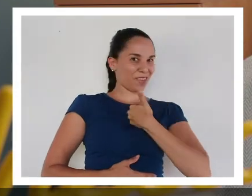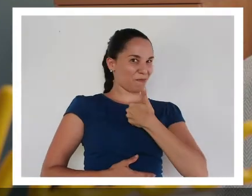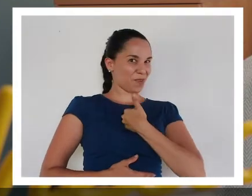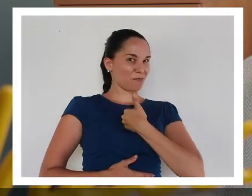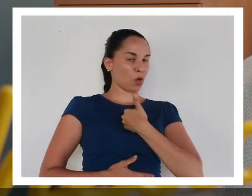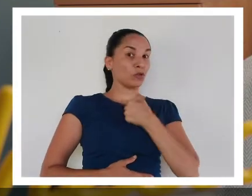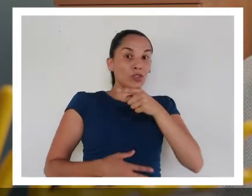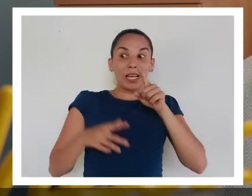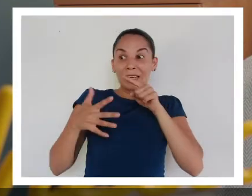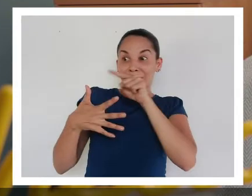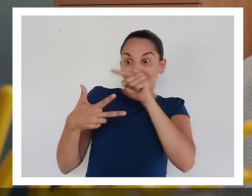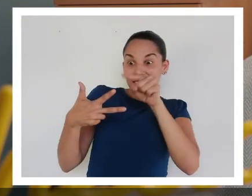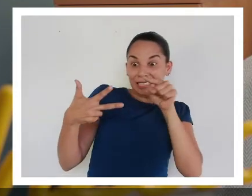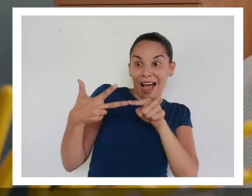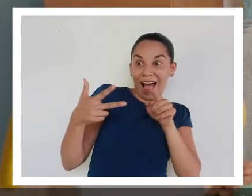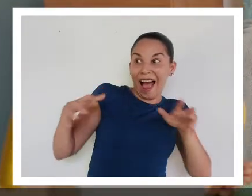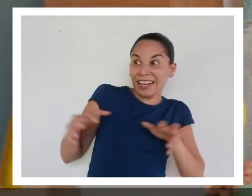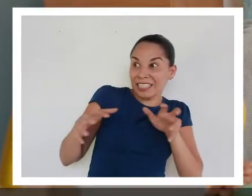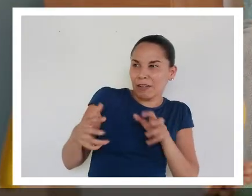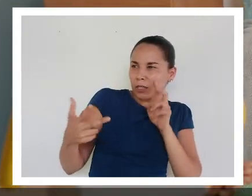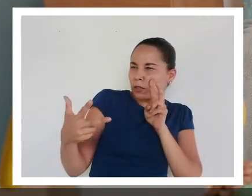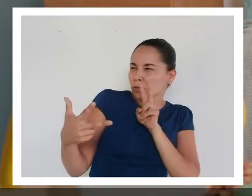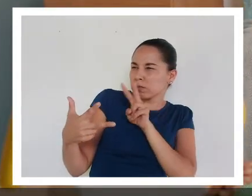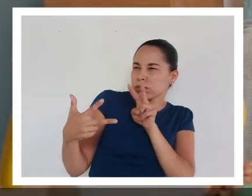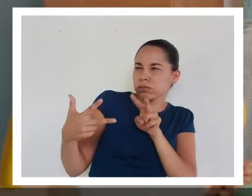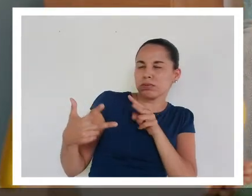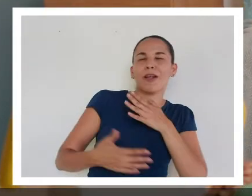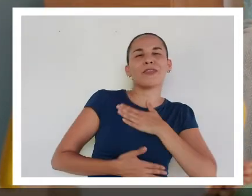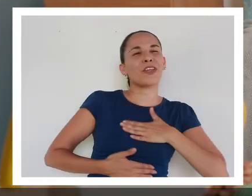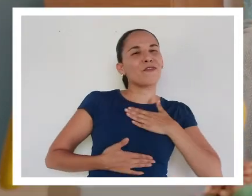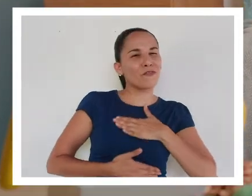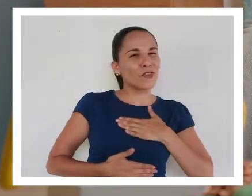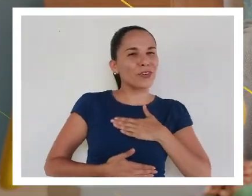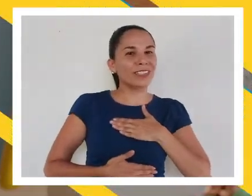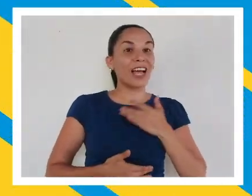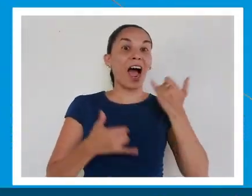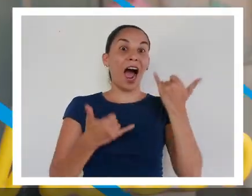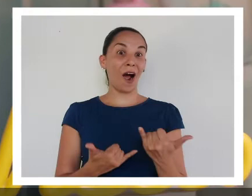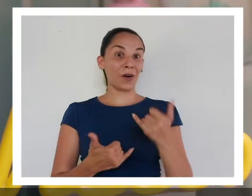invito a realizar las actividades de este módulo y espero que disfrutes del proceso.